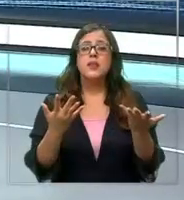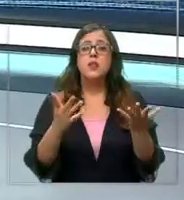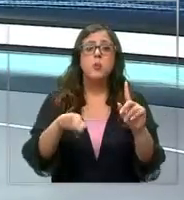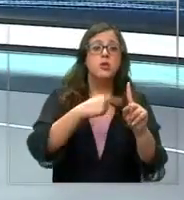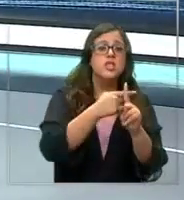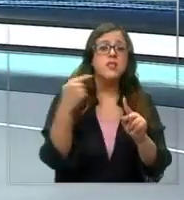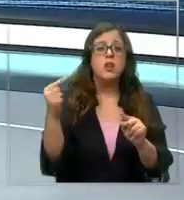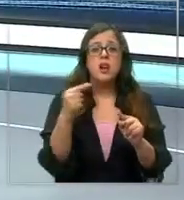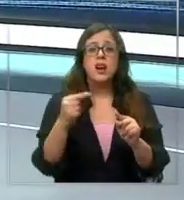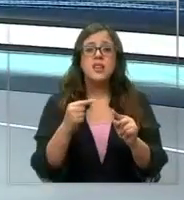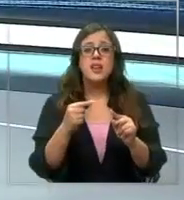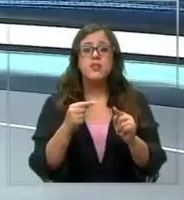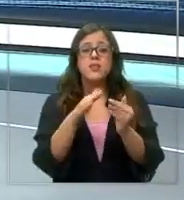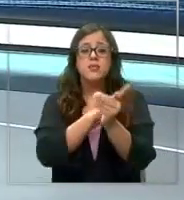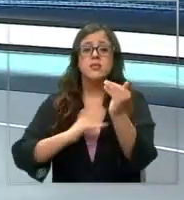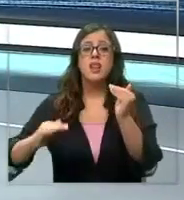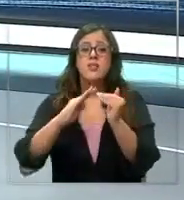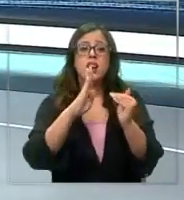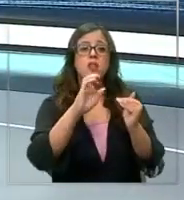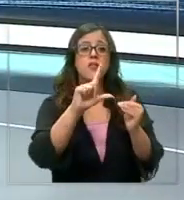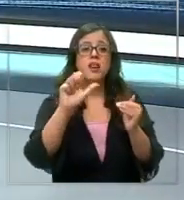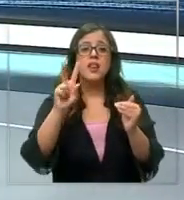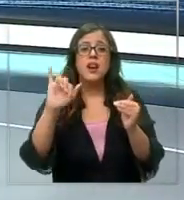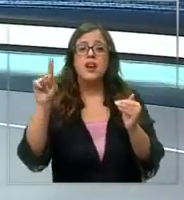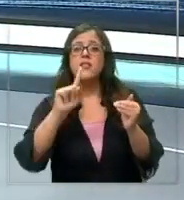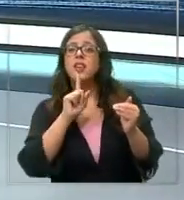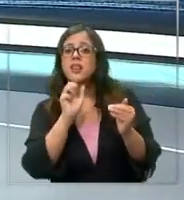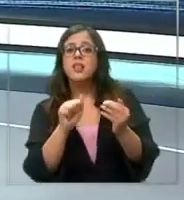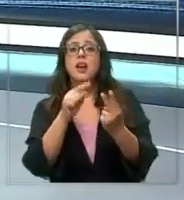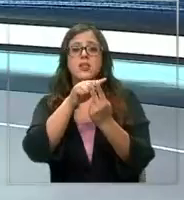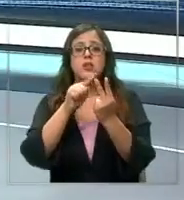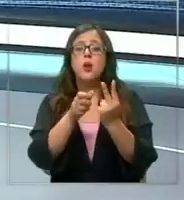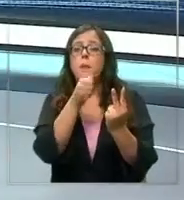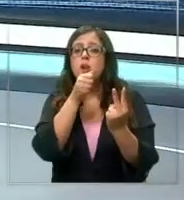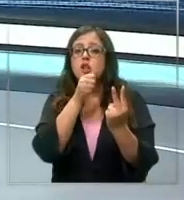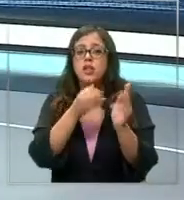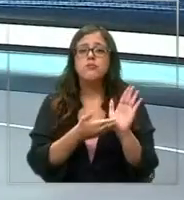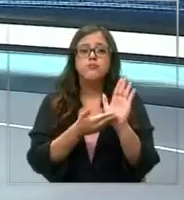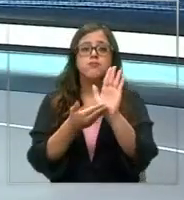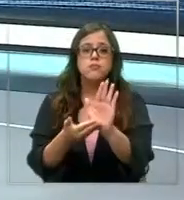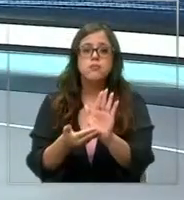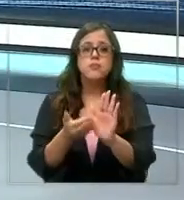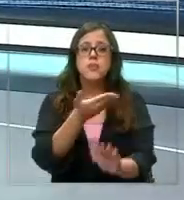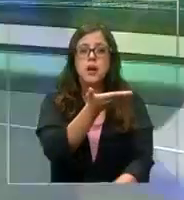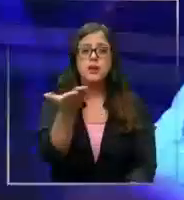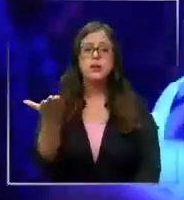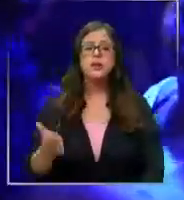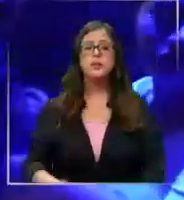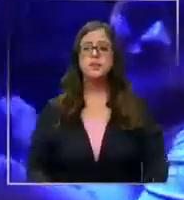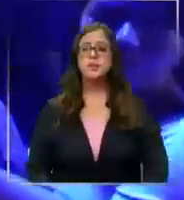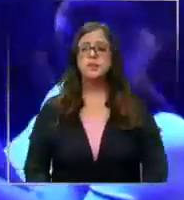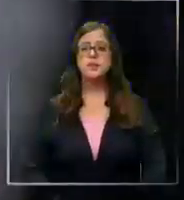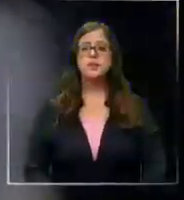barrio Bellavista en el reportaje de Raúl Poblete y Florencia Valenzuela.